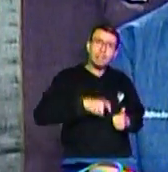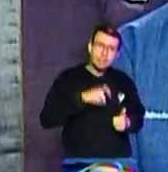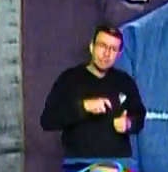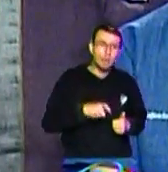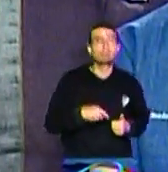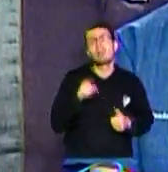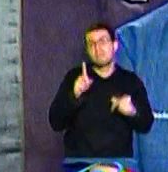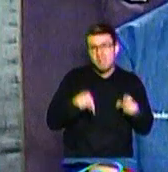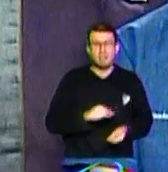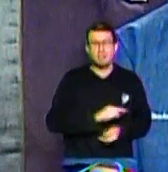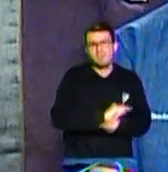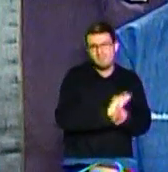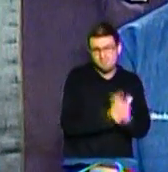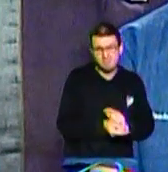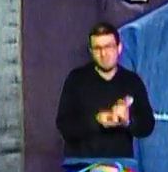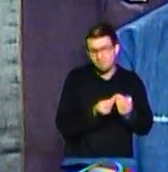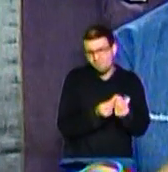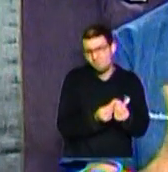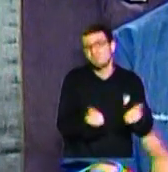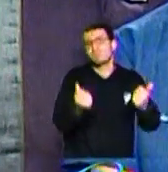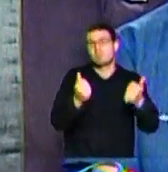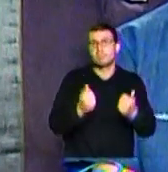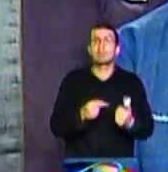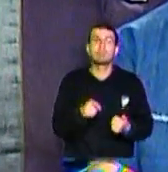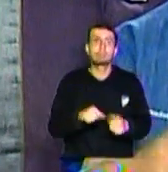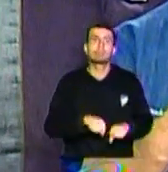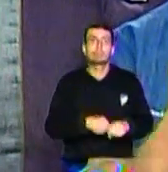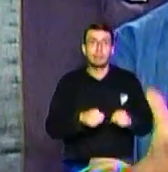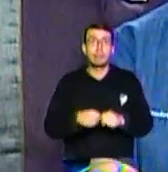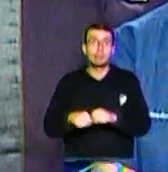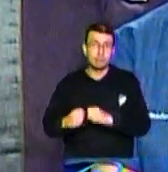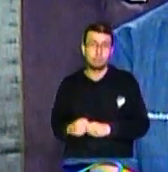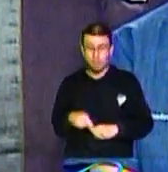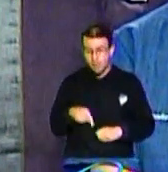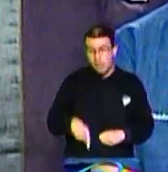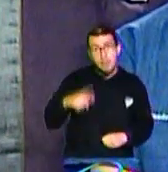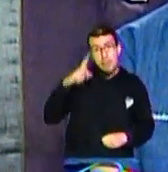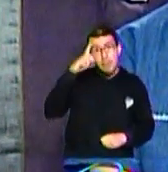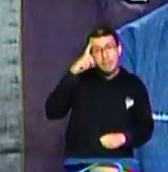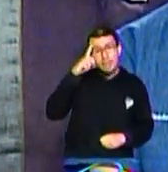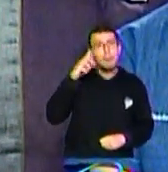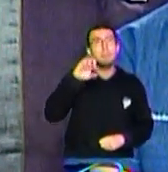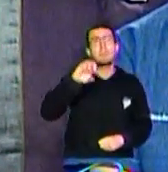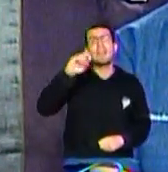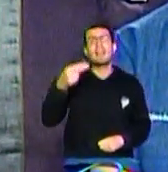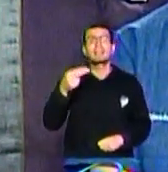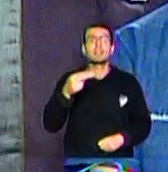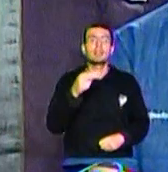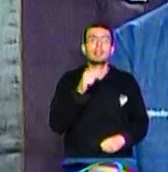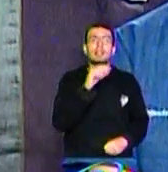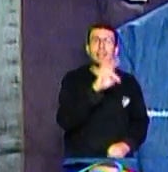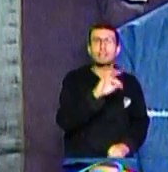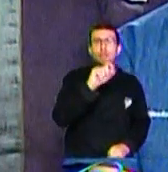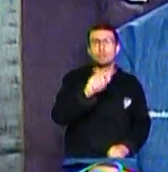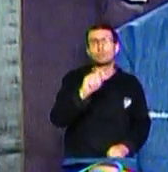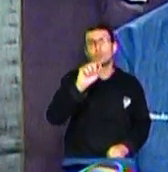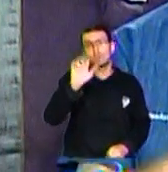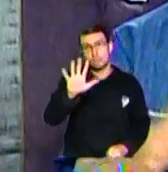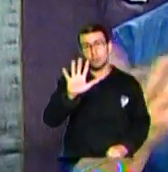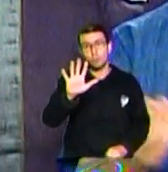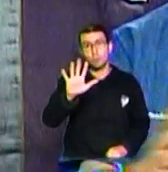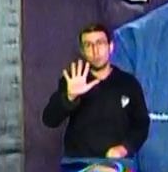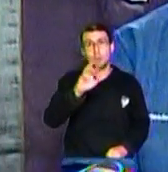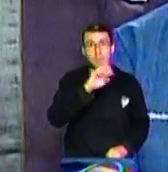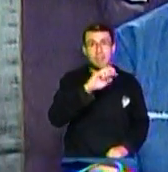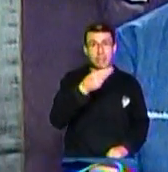el que genera este ambiente ácido. La vagina maneja un pH ácido de 3.5, que